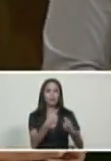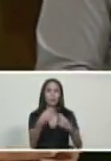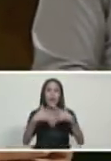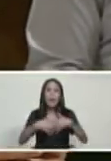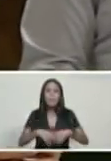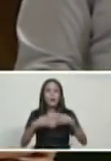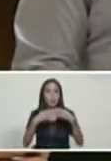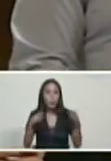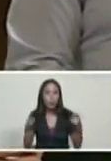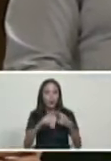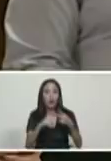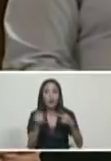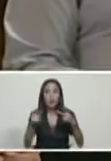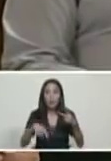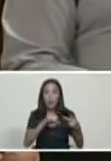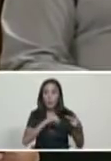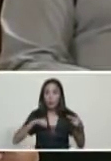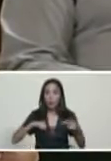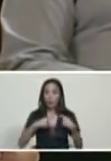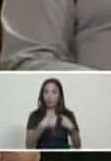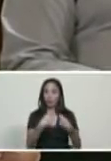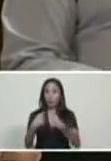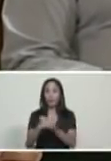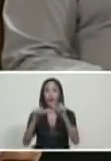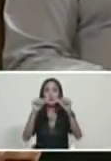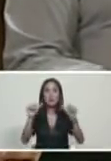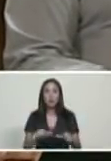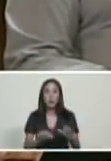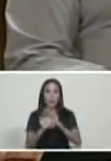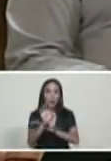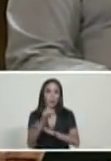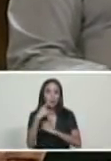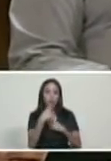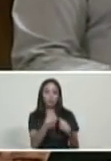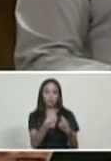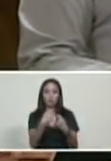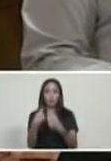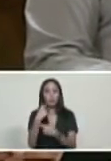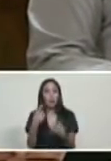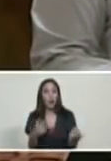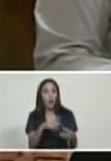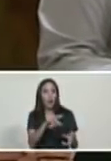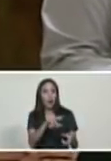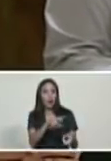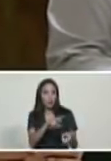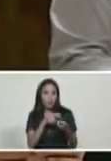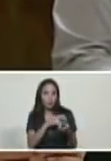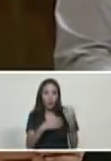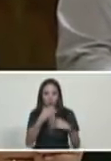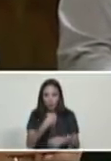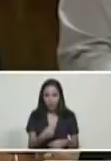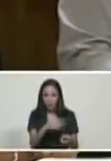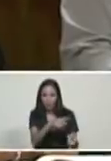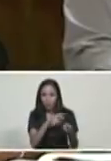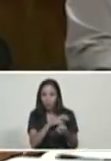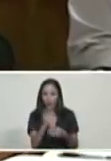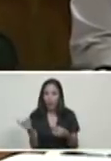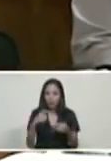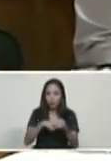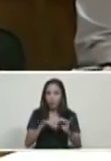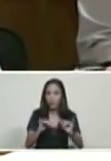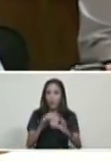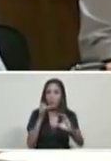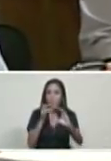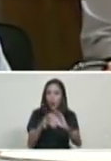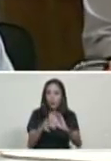públicas y privadas a través del sistema Patria. Es decir, que cuando usted reciba su aguinaldo dentro del sistema Patria, puede